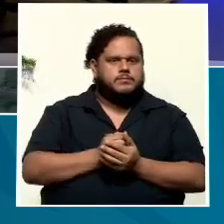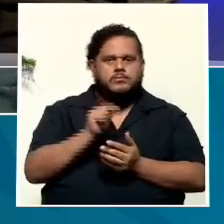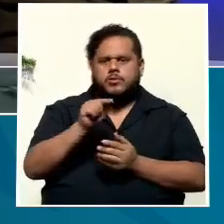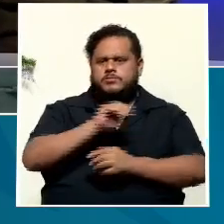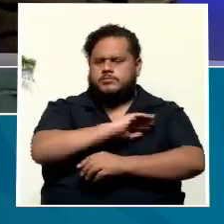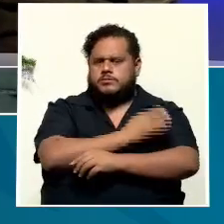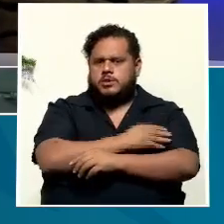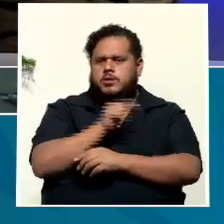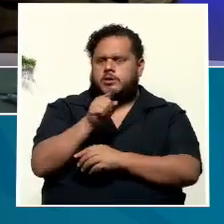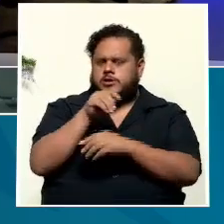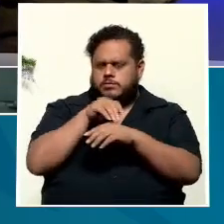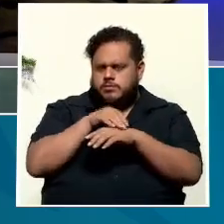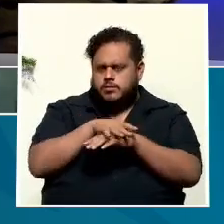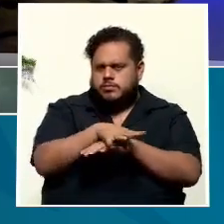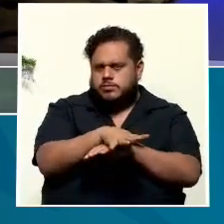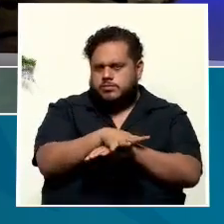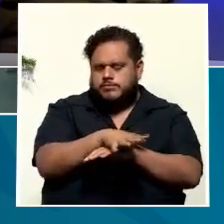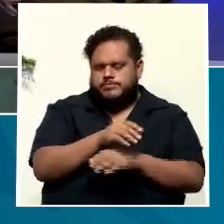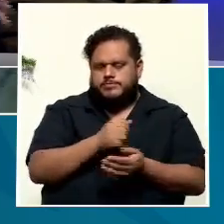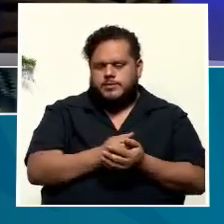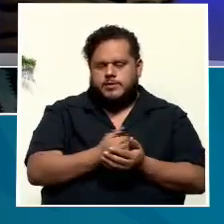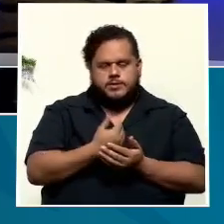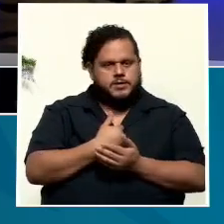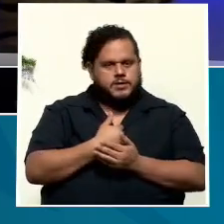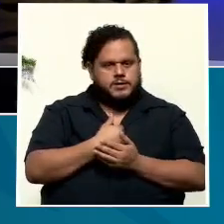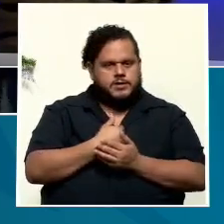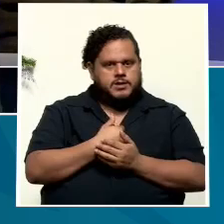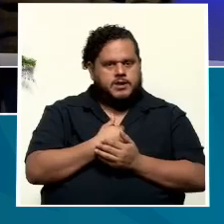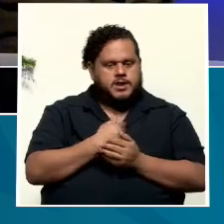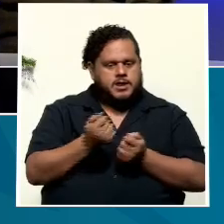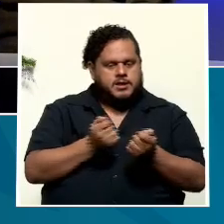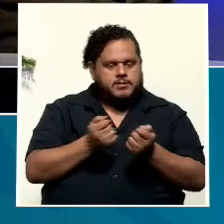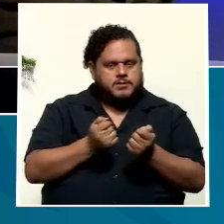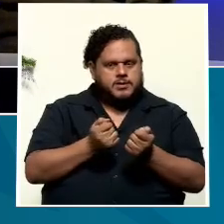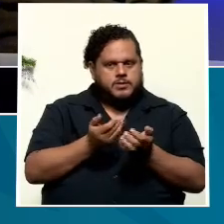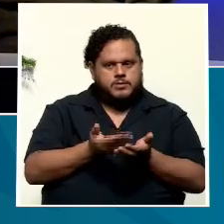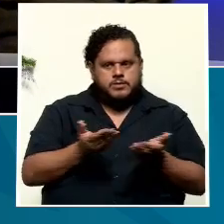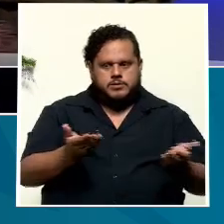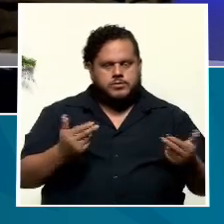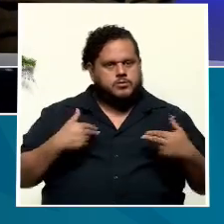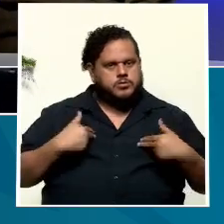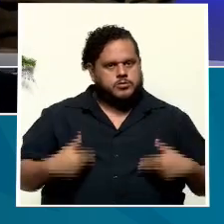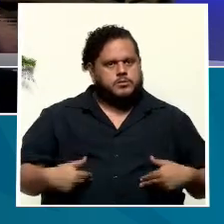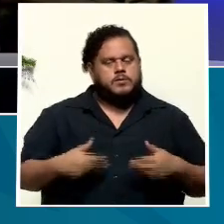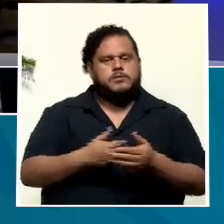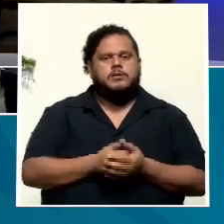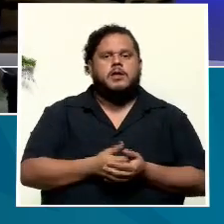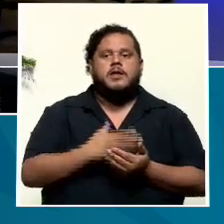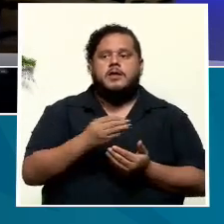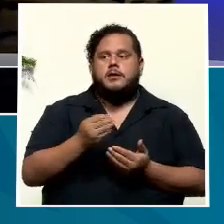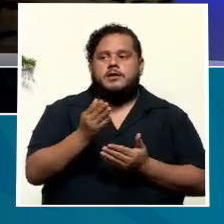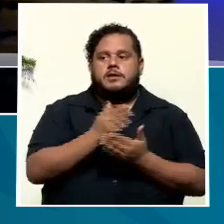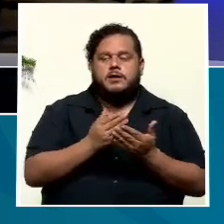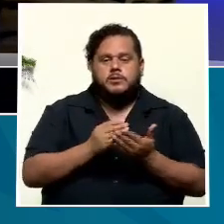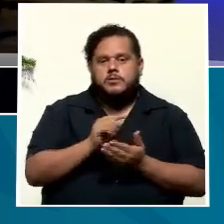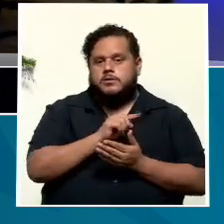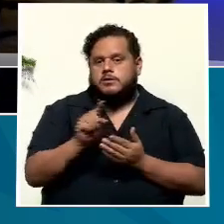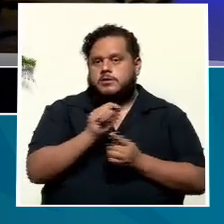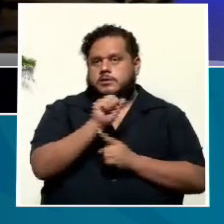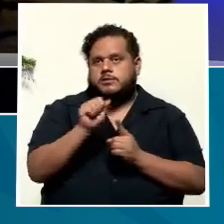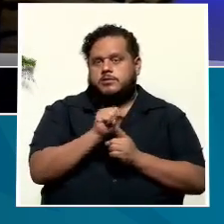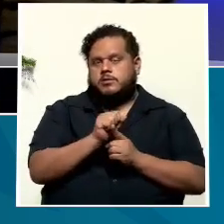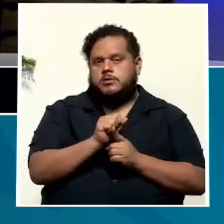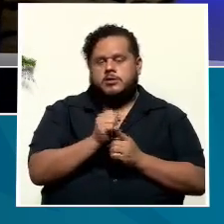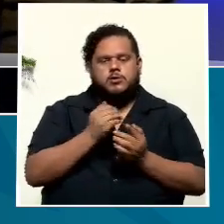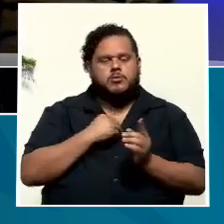poder o esa influencia que tiene en el manejo de recursos humanos. Y en algunos de estos casos, como